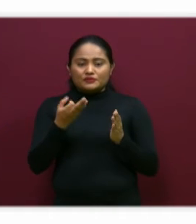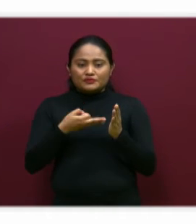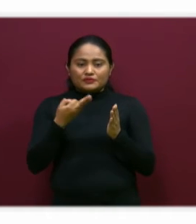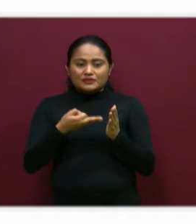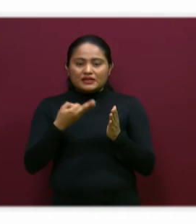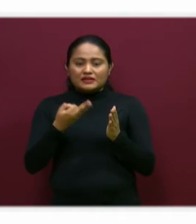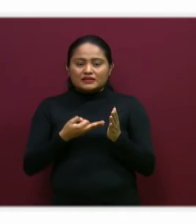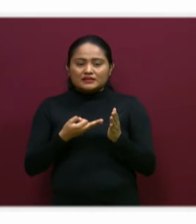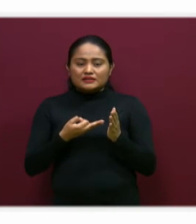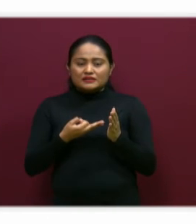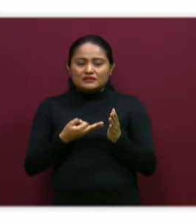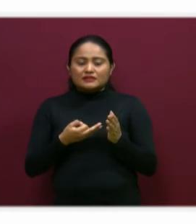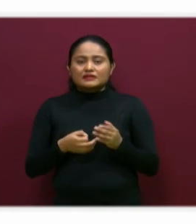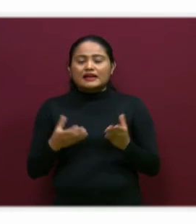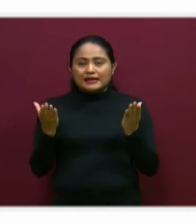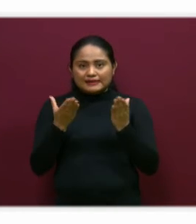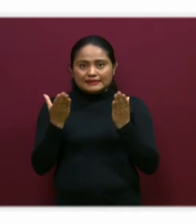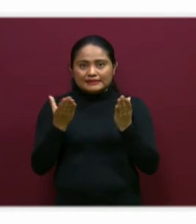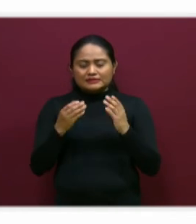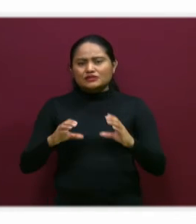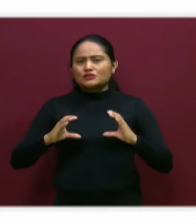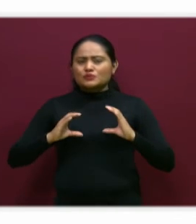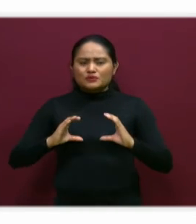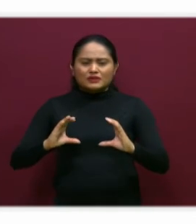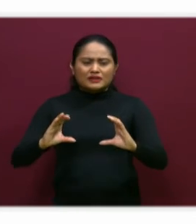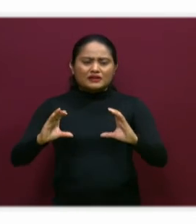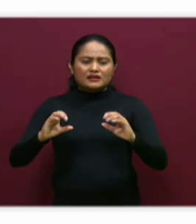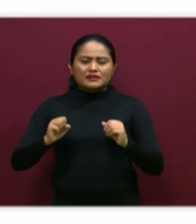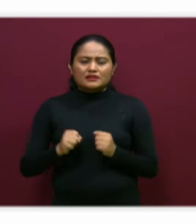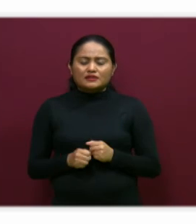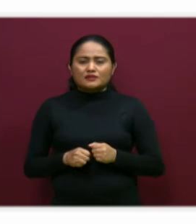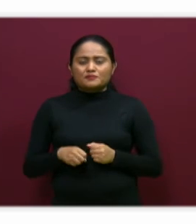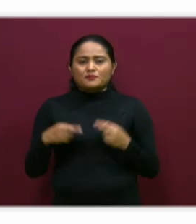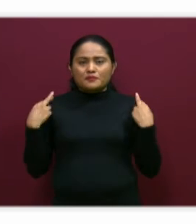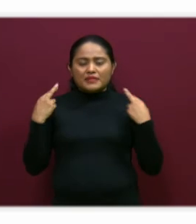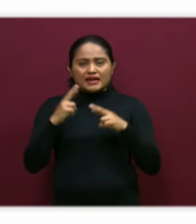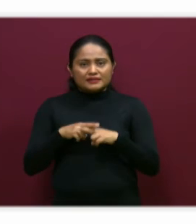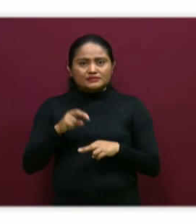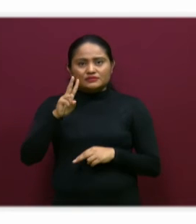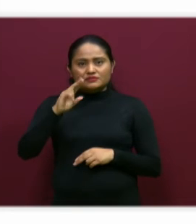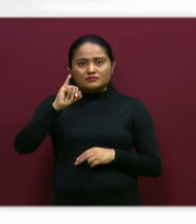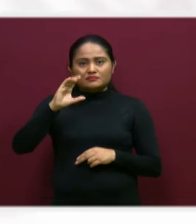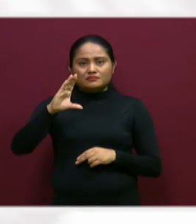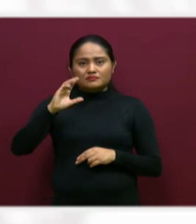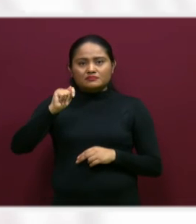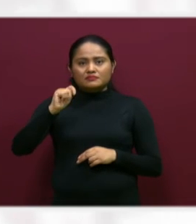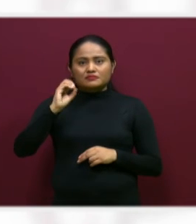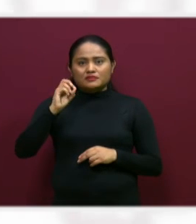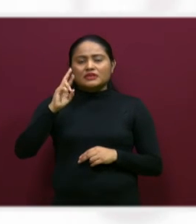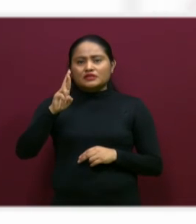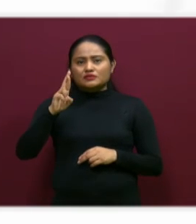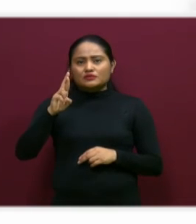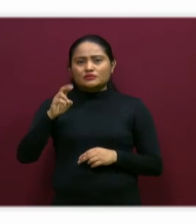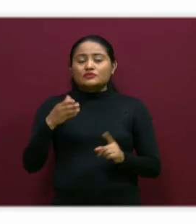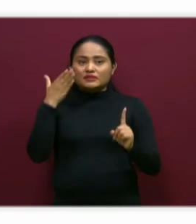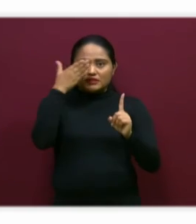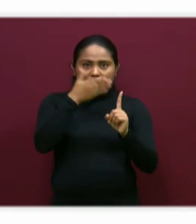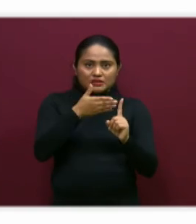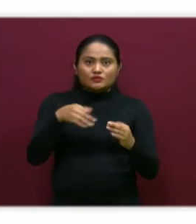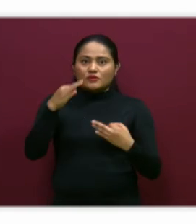impartida por alfonso tapia esta conferencia es para público en general en general pero tiene un enfoque